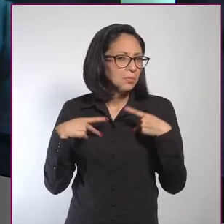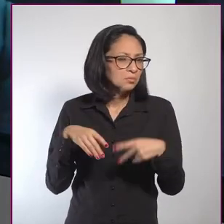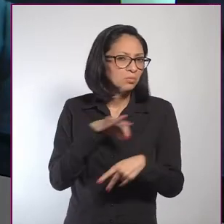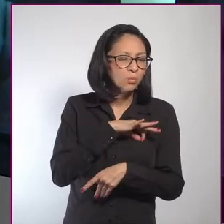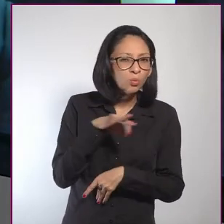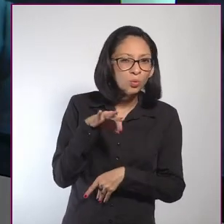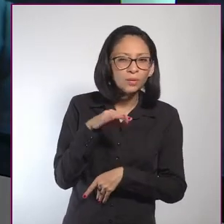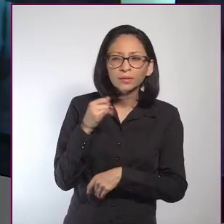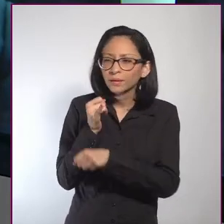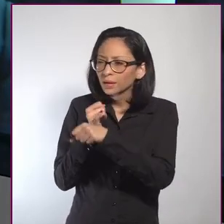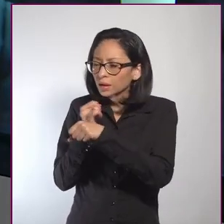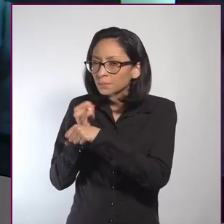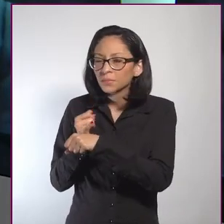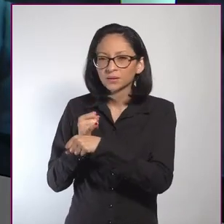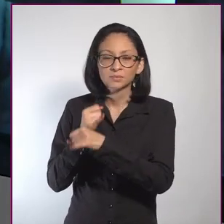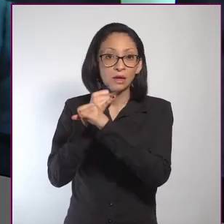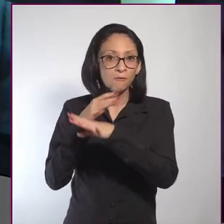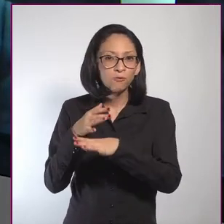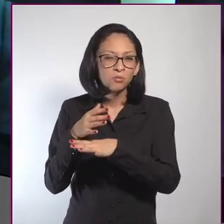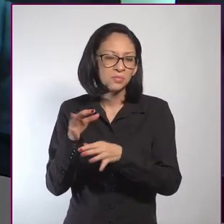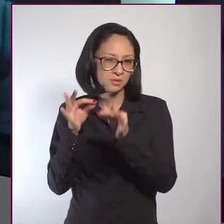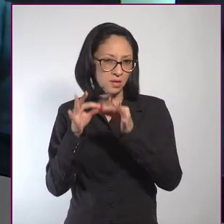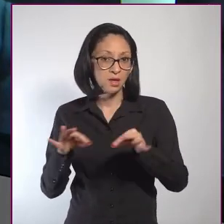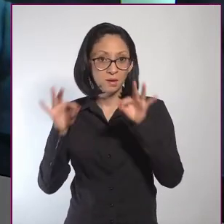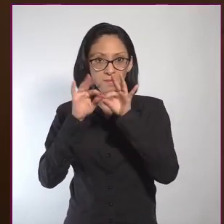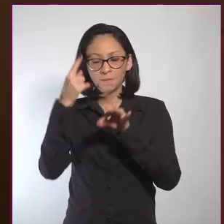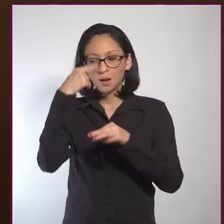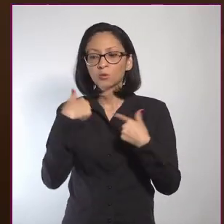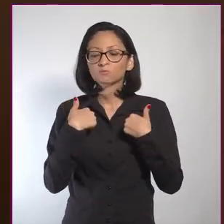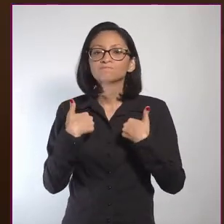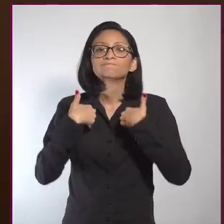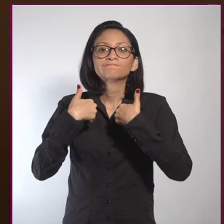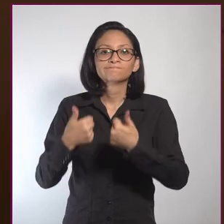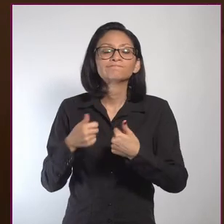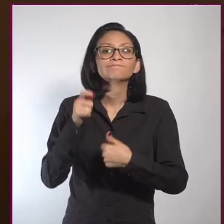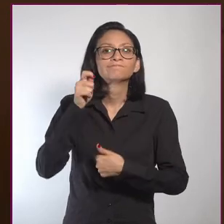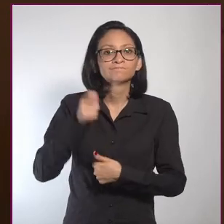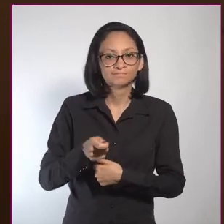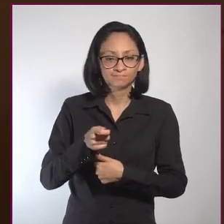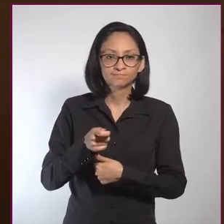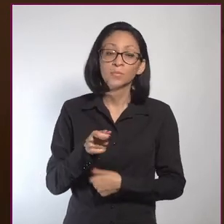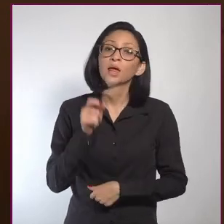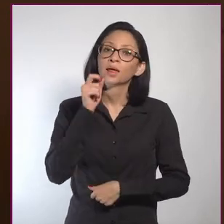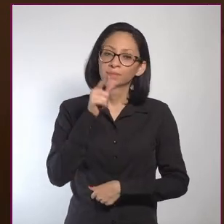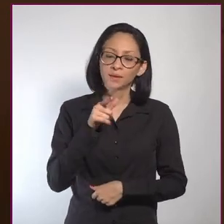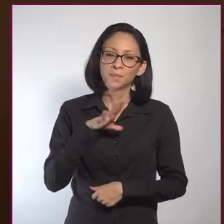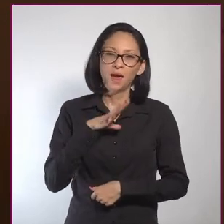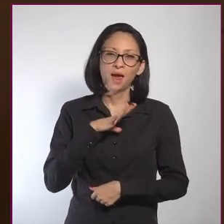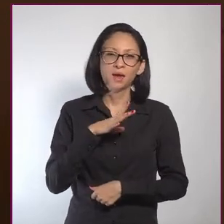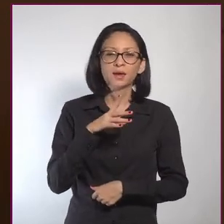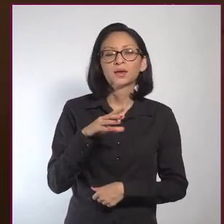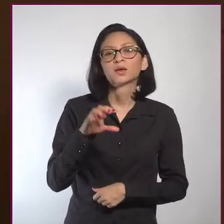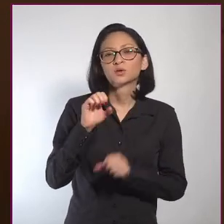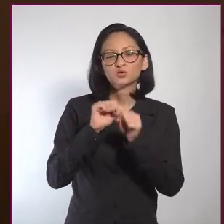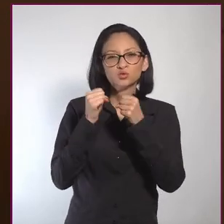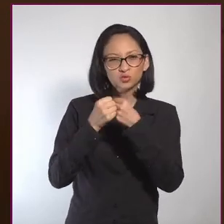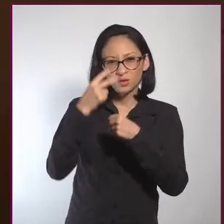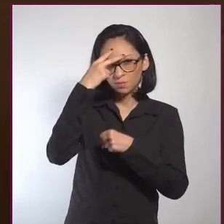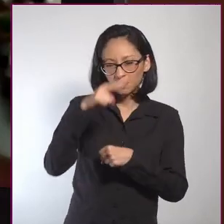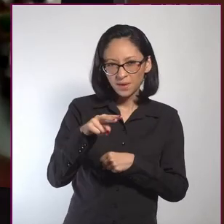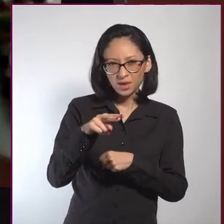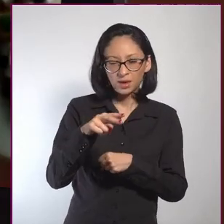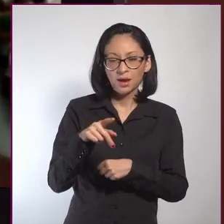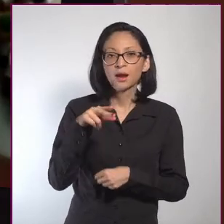la información básica para atender el padecimiento. Está el portal de la Sociedad Mexicana de Nutrición y